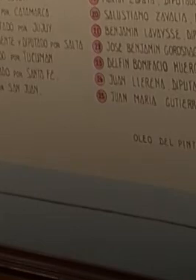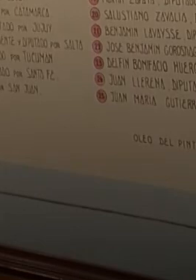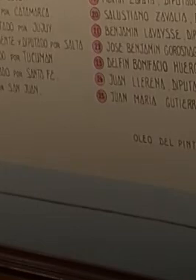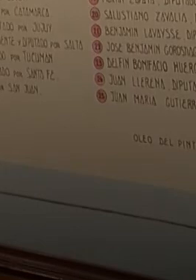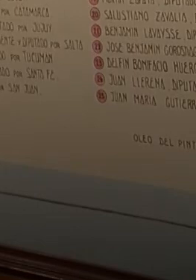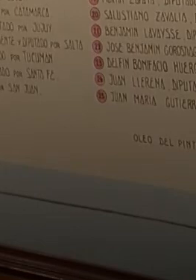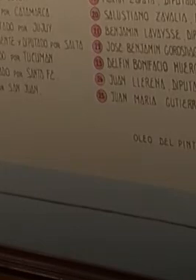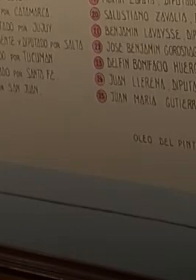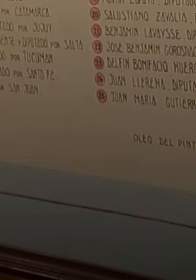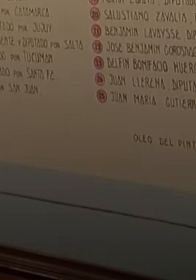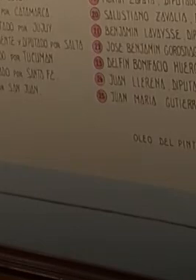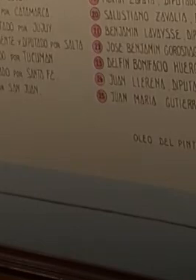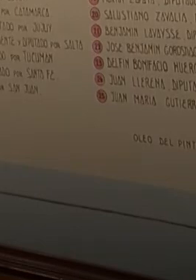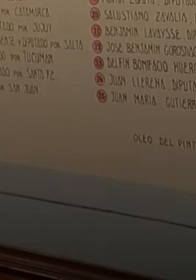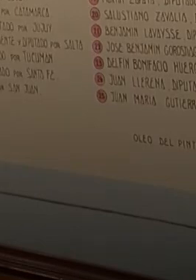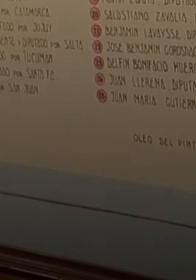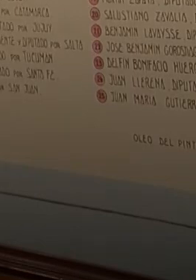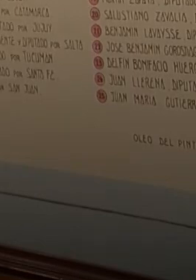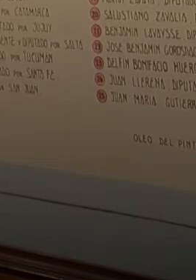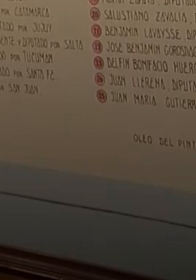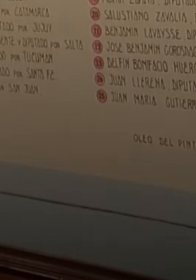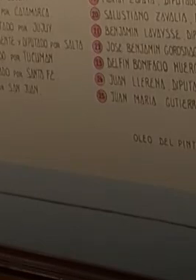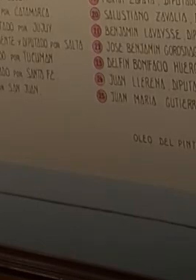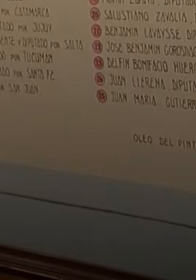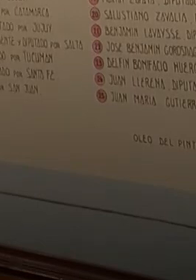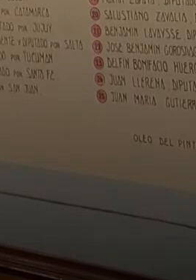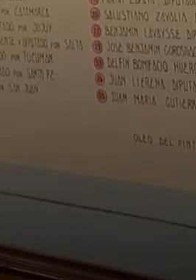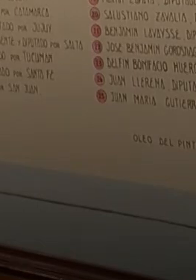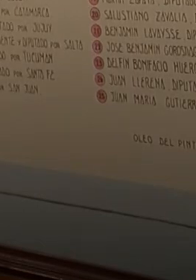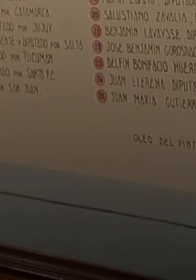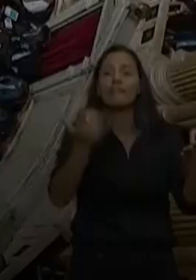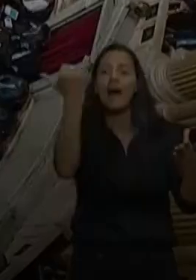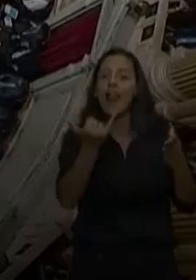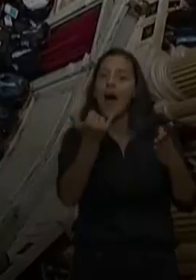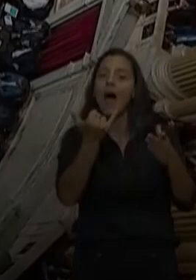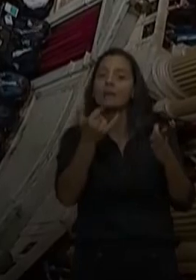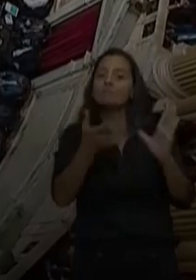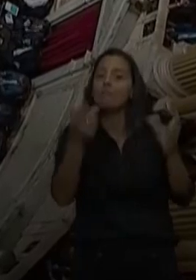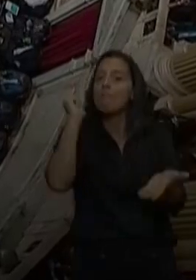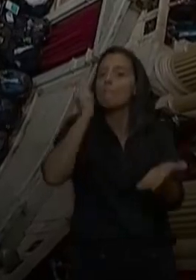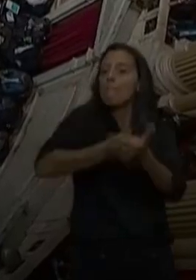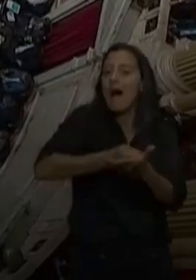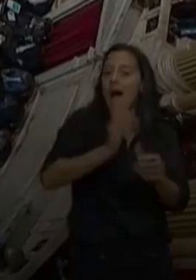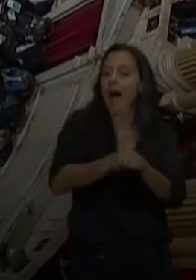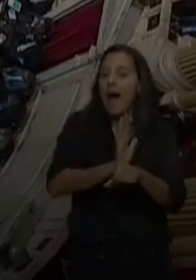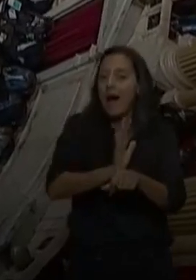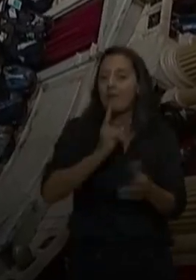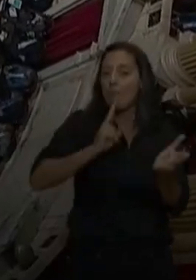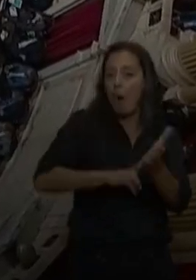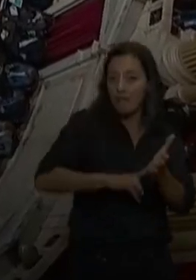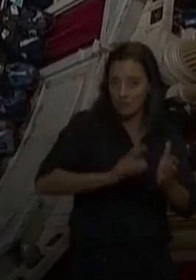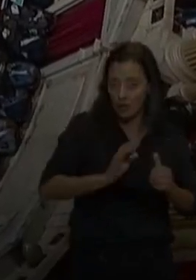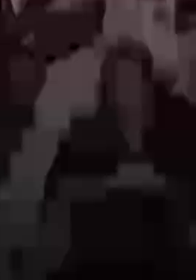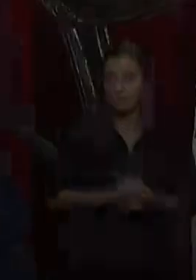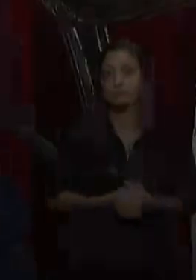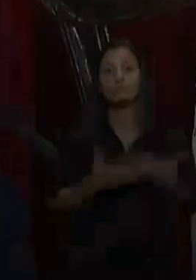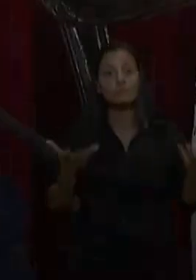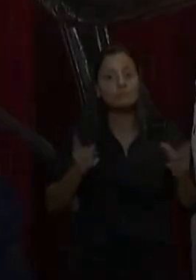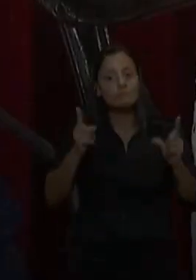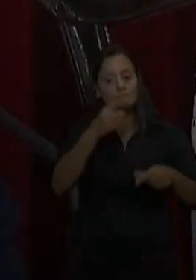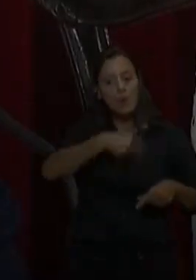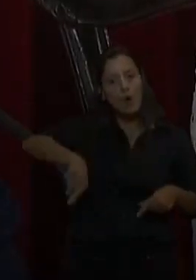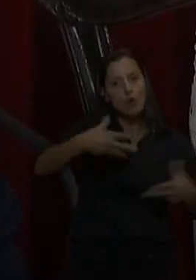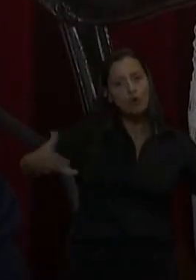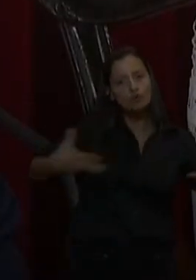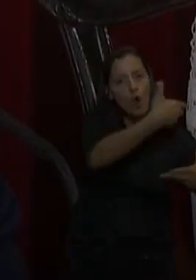generar un acuerdo con el Fondo Monetario Internacional sin ningún tipo de ajuste, sin ninguna reforma rara en las jubilaciones, sin ninguna reforma rara